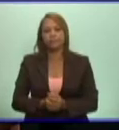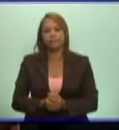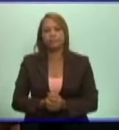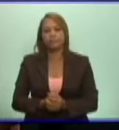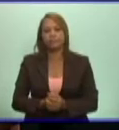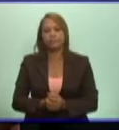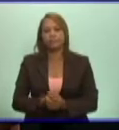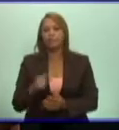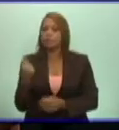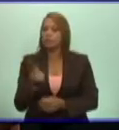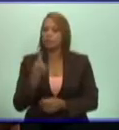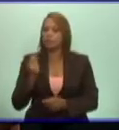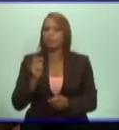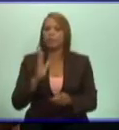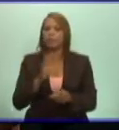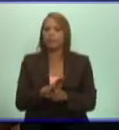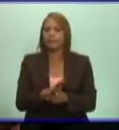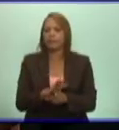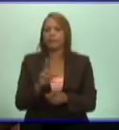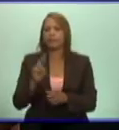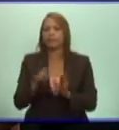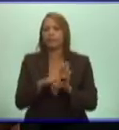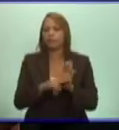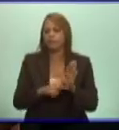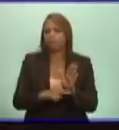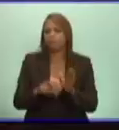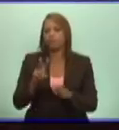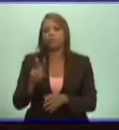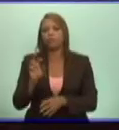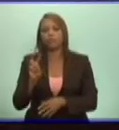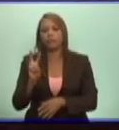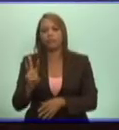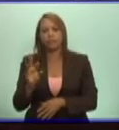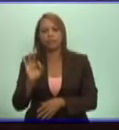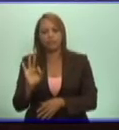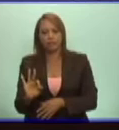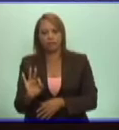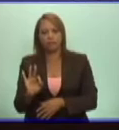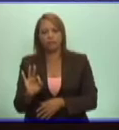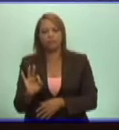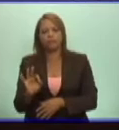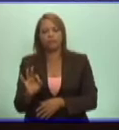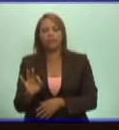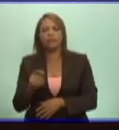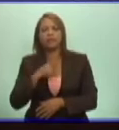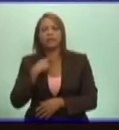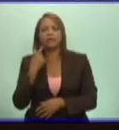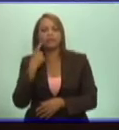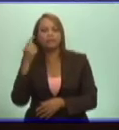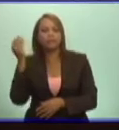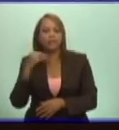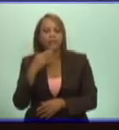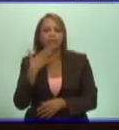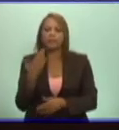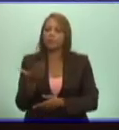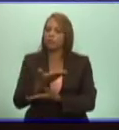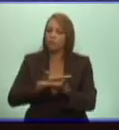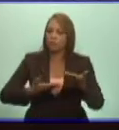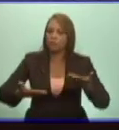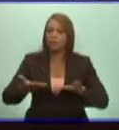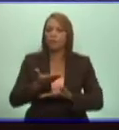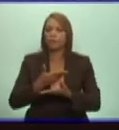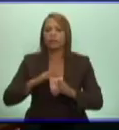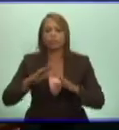Nosotros, a partir de lo que establece la resolución 238 y teniendo en cuenta los criterios que hemos compartido con los